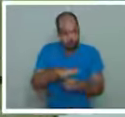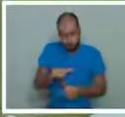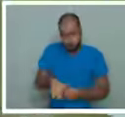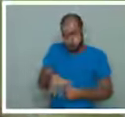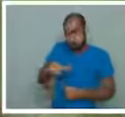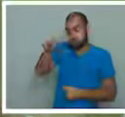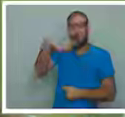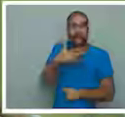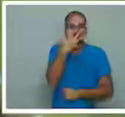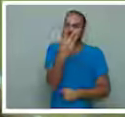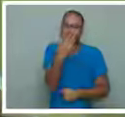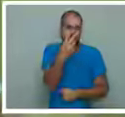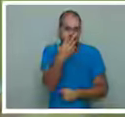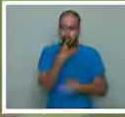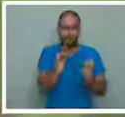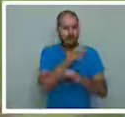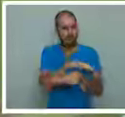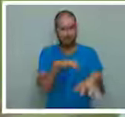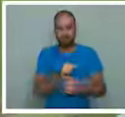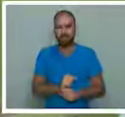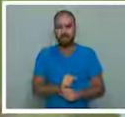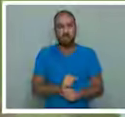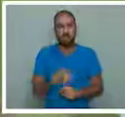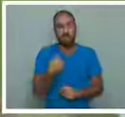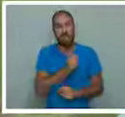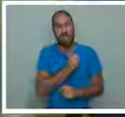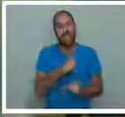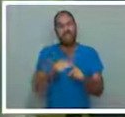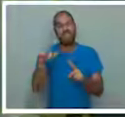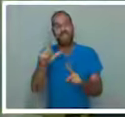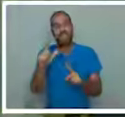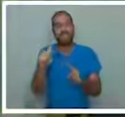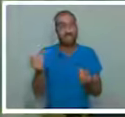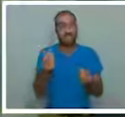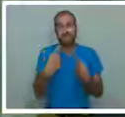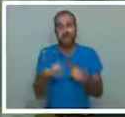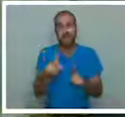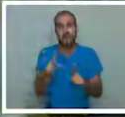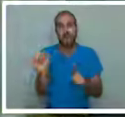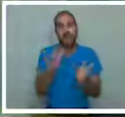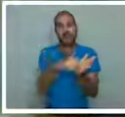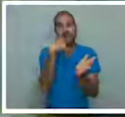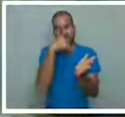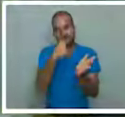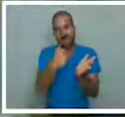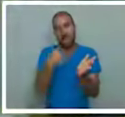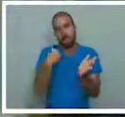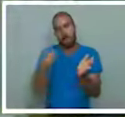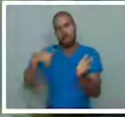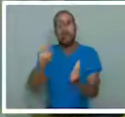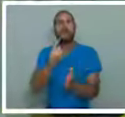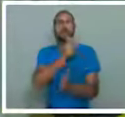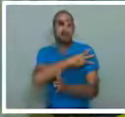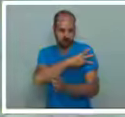pero bueno el técnico en mi año no bajo y de press y ya en dependencia del preso de volver in